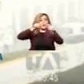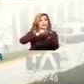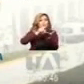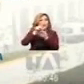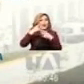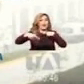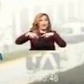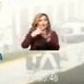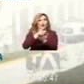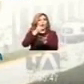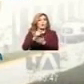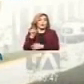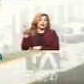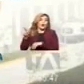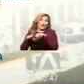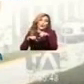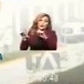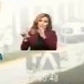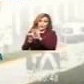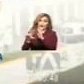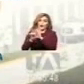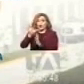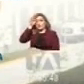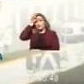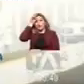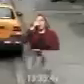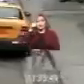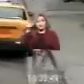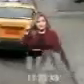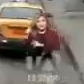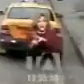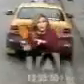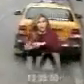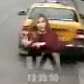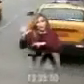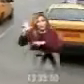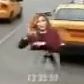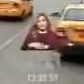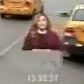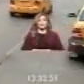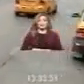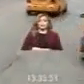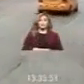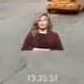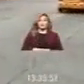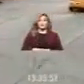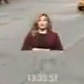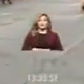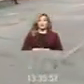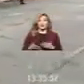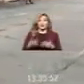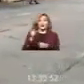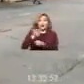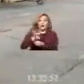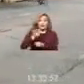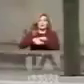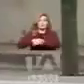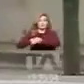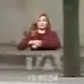jefe de compras o el coordinador jurídico del Hospital Teodoro Maldonado Carbo, ellos también están identificados y tienen boletas de